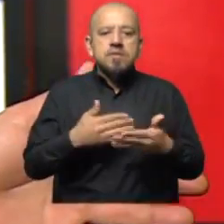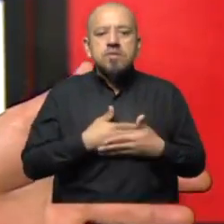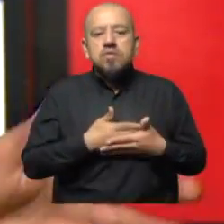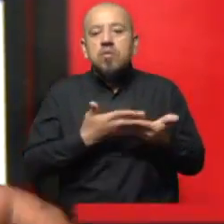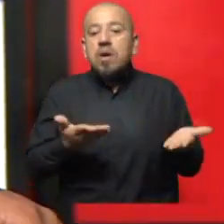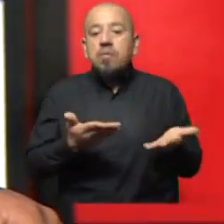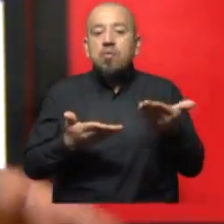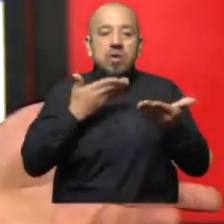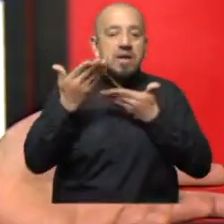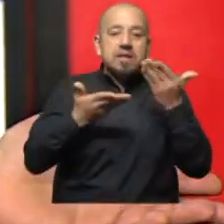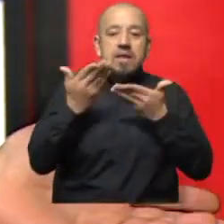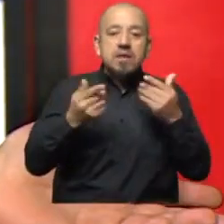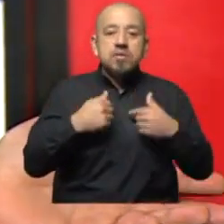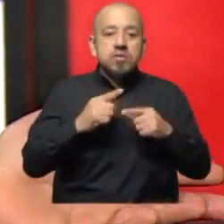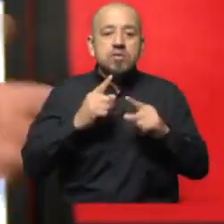claro